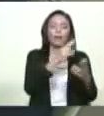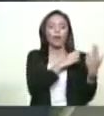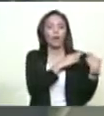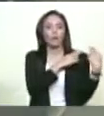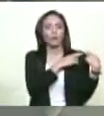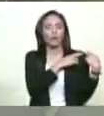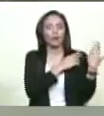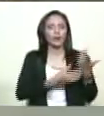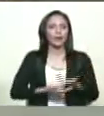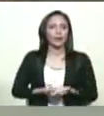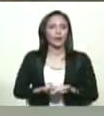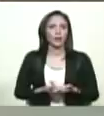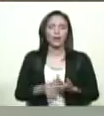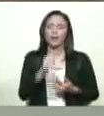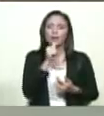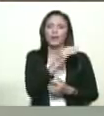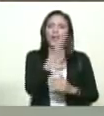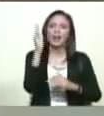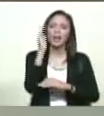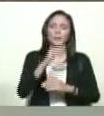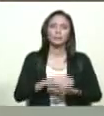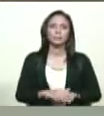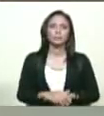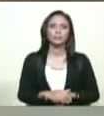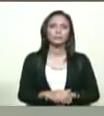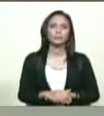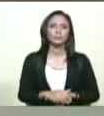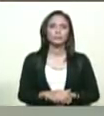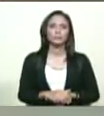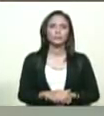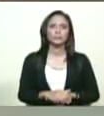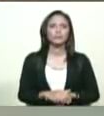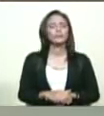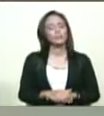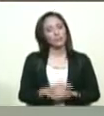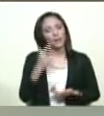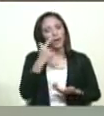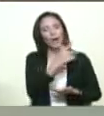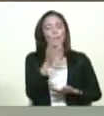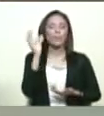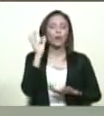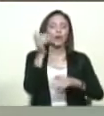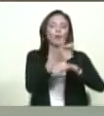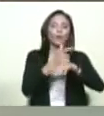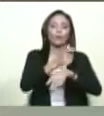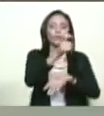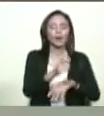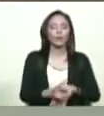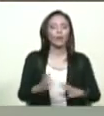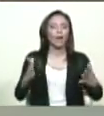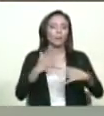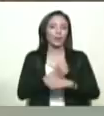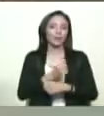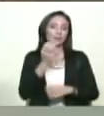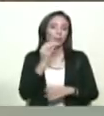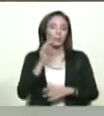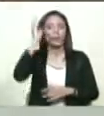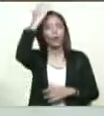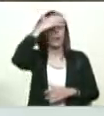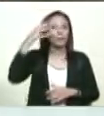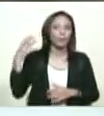esa estructura del poder popular en lara la almirante gobernadora de la esperanza por ejemplo